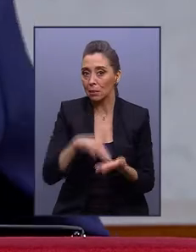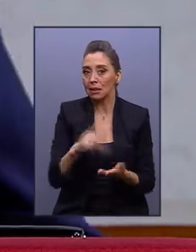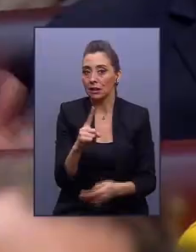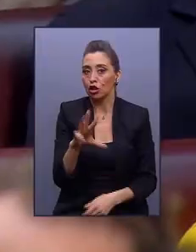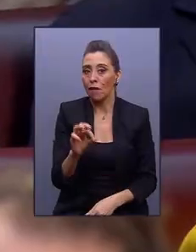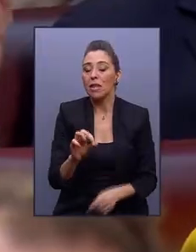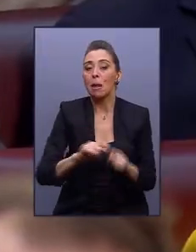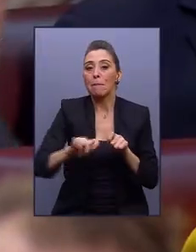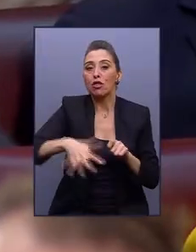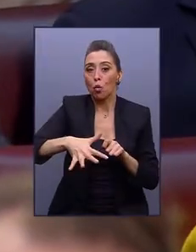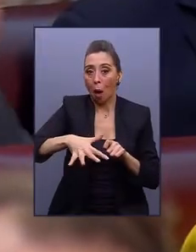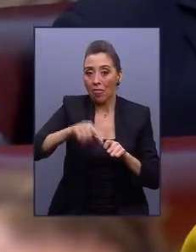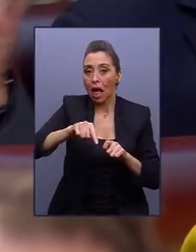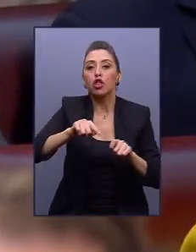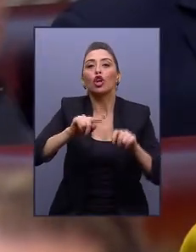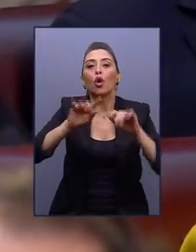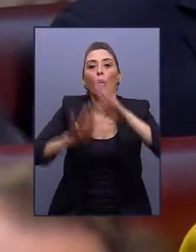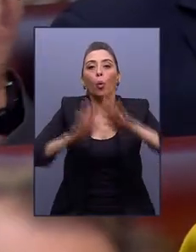cuadrados.